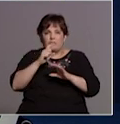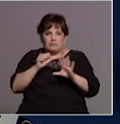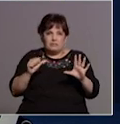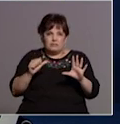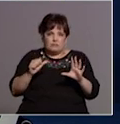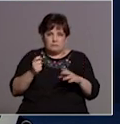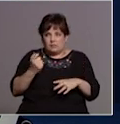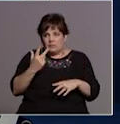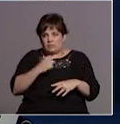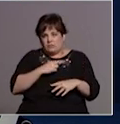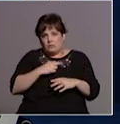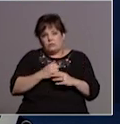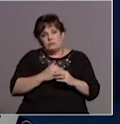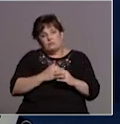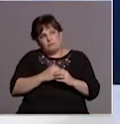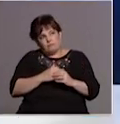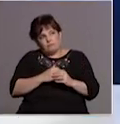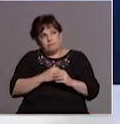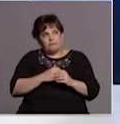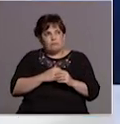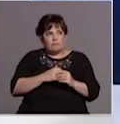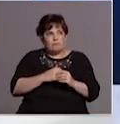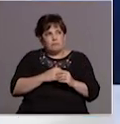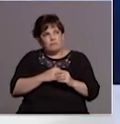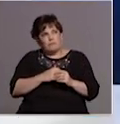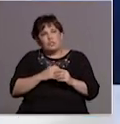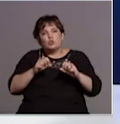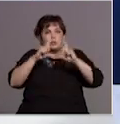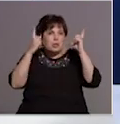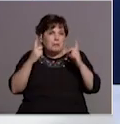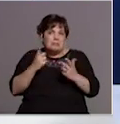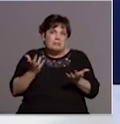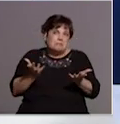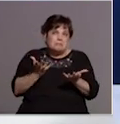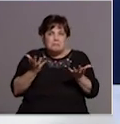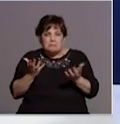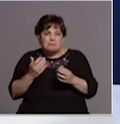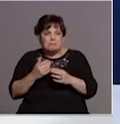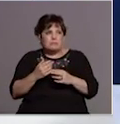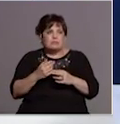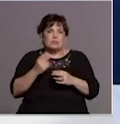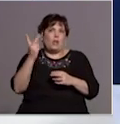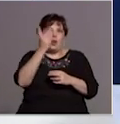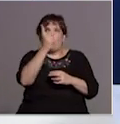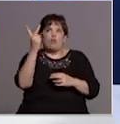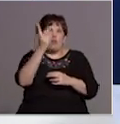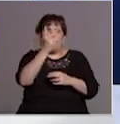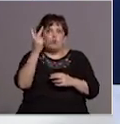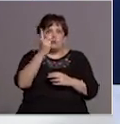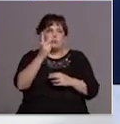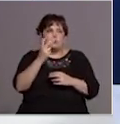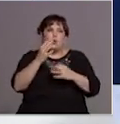ya hace casi tres años sí bueno en realidad no tanto porque en los dos países los dos hechos